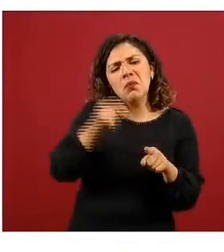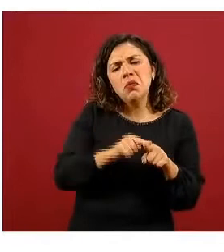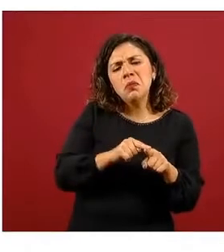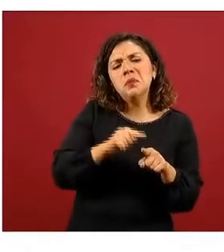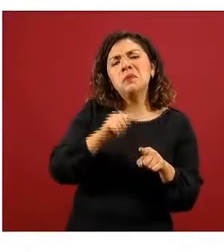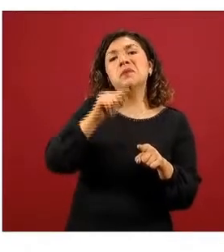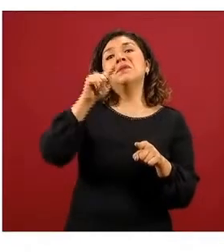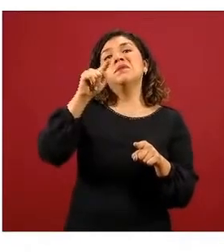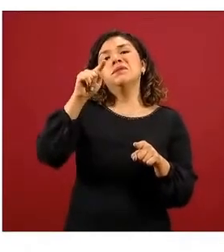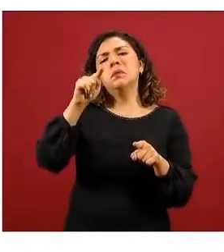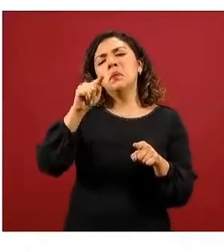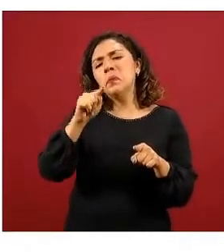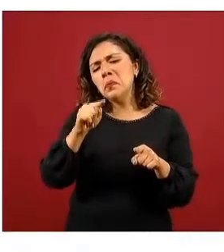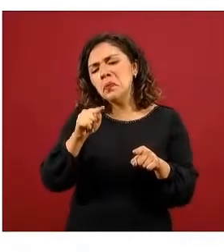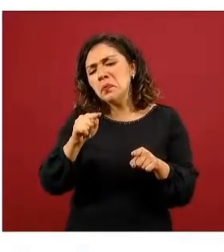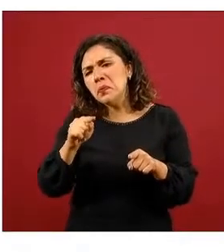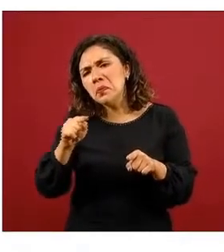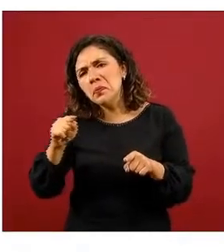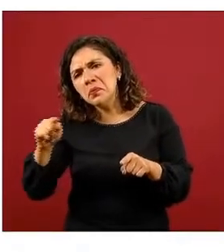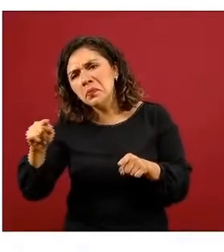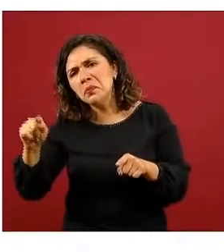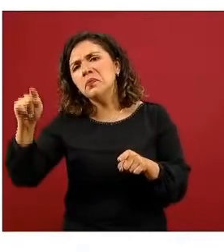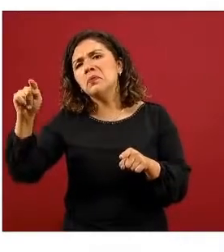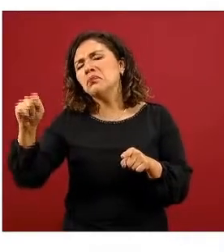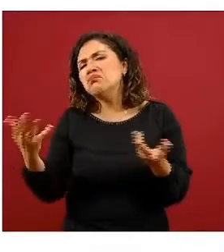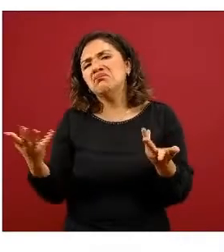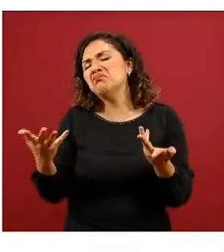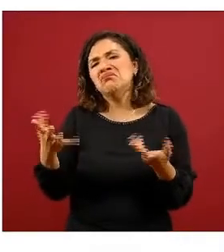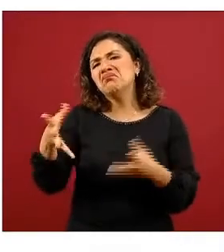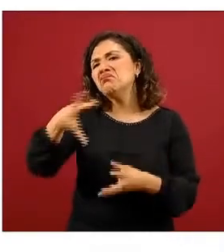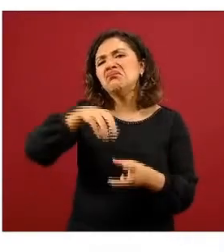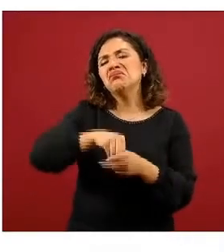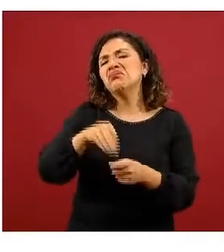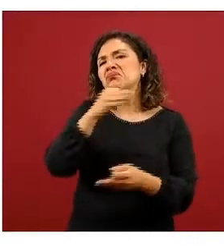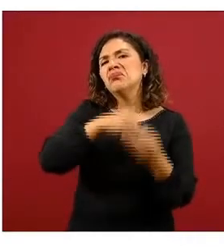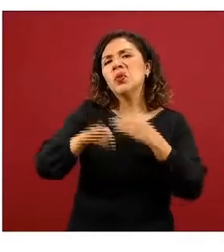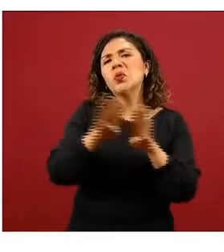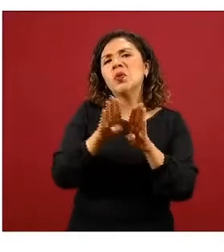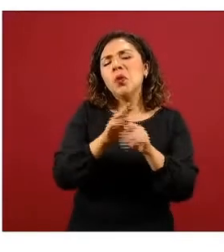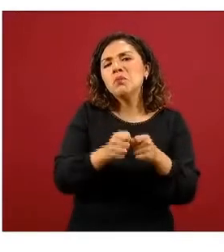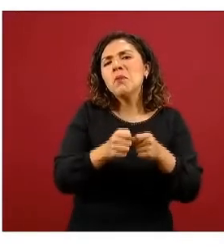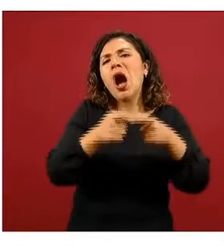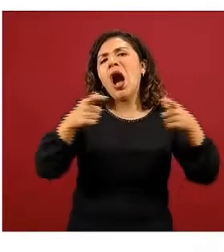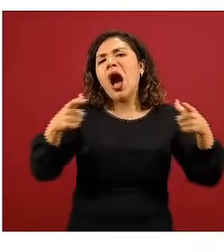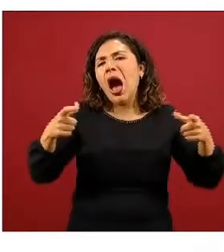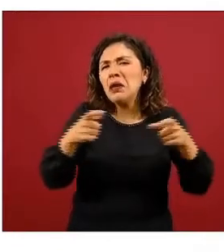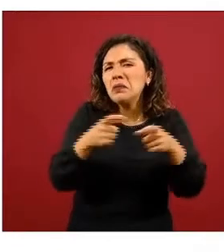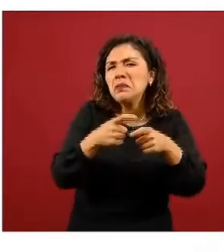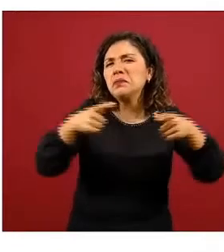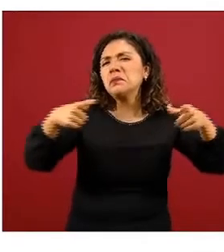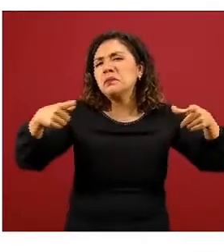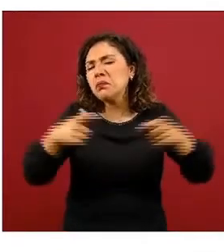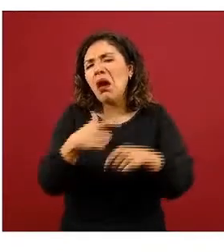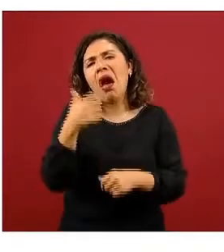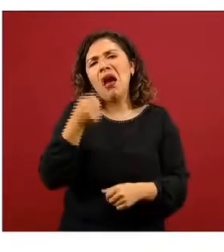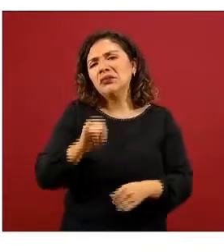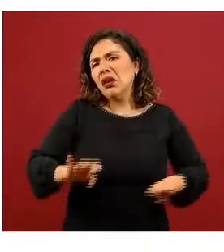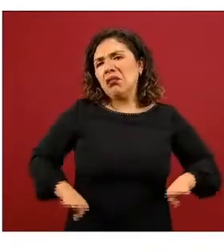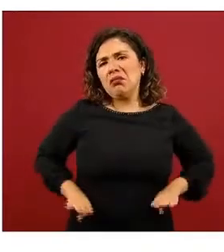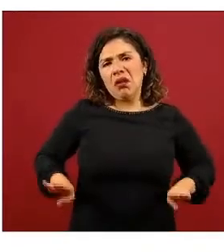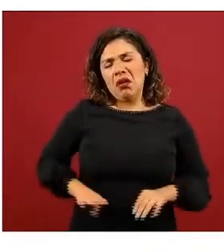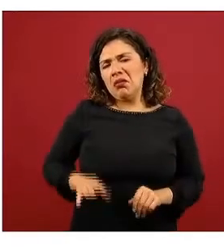de aumento y de descenso. Desde luego el conjunto ha sido a la progresión, luego el descenso y